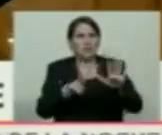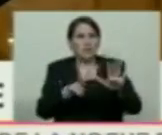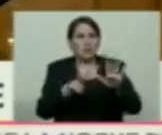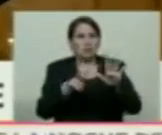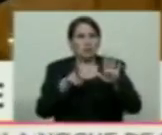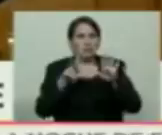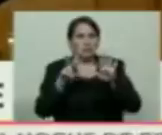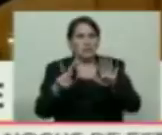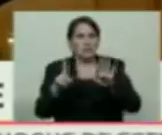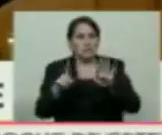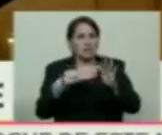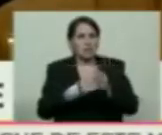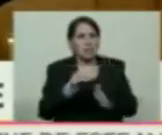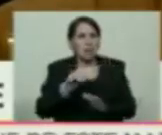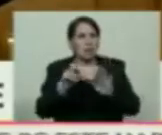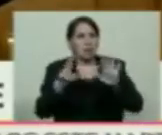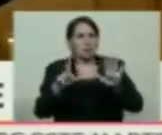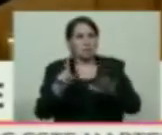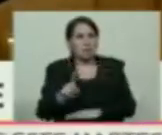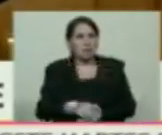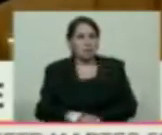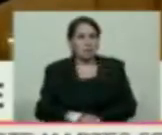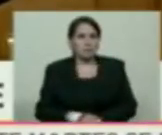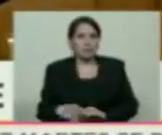16.726.086, de conformidad con lo establecido en el artículo